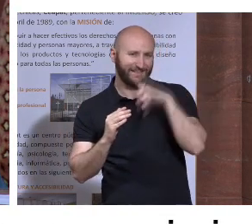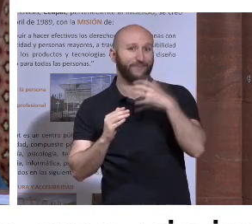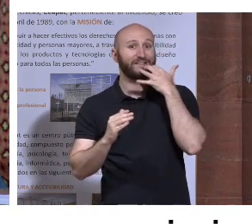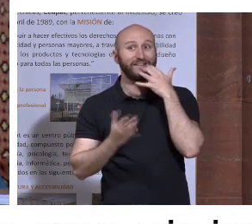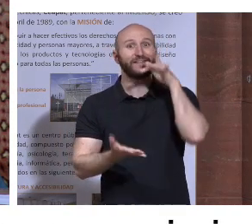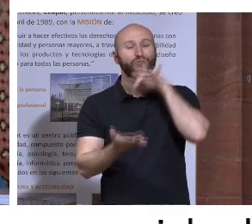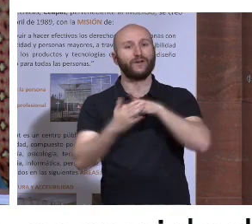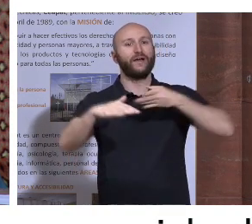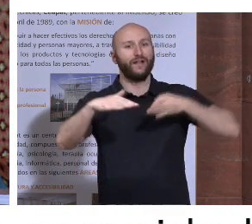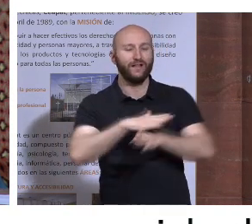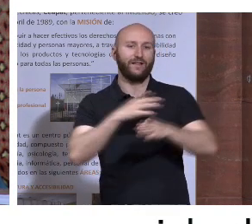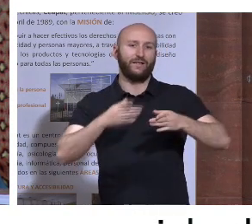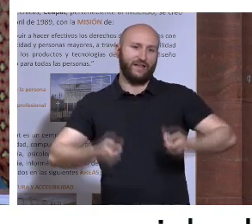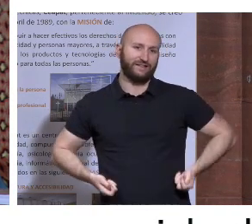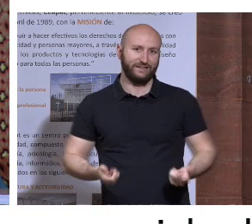silla de ruedas.